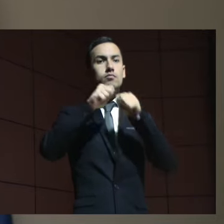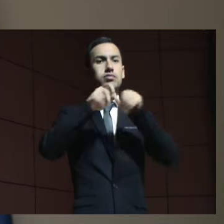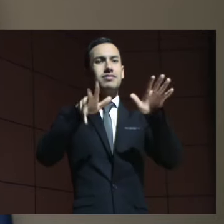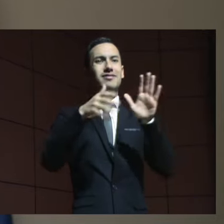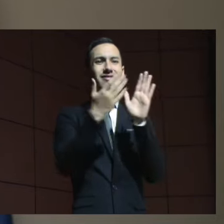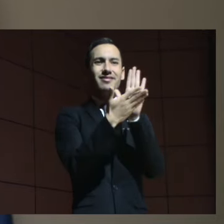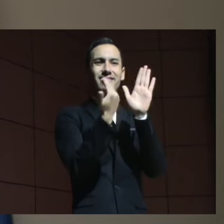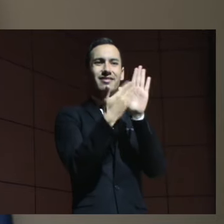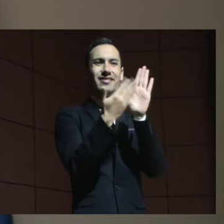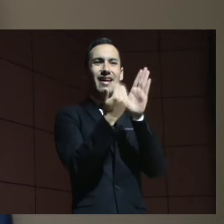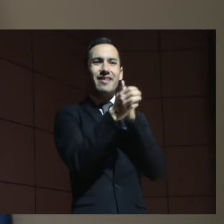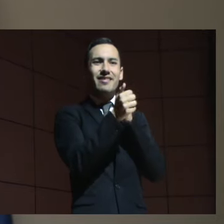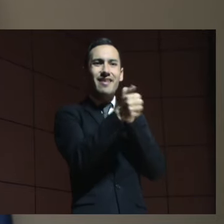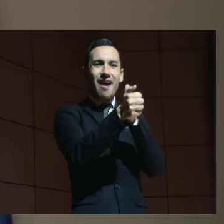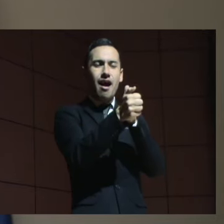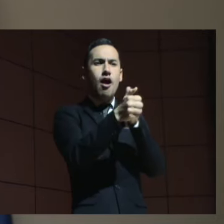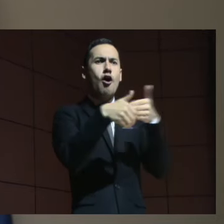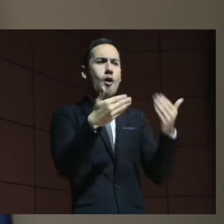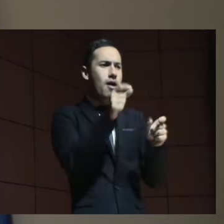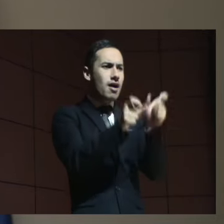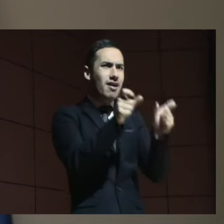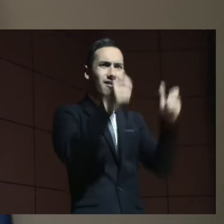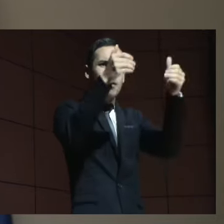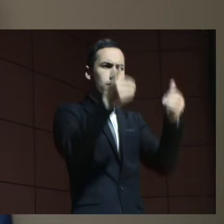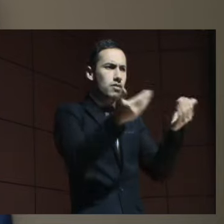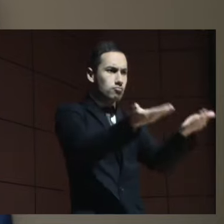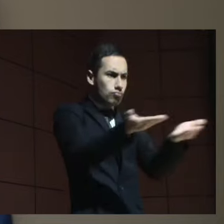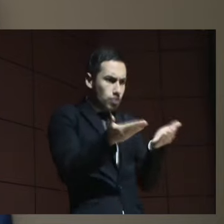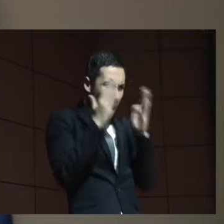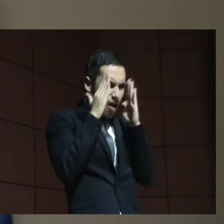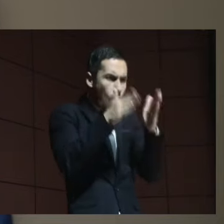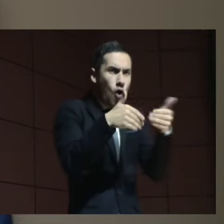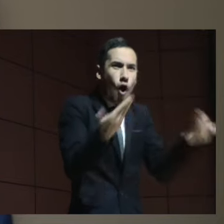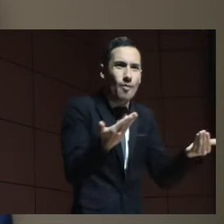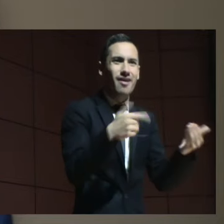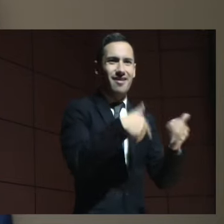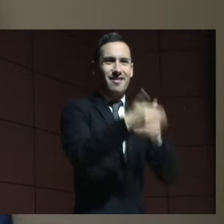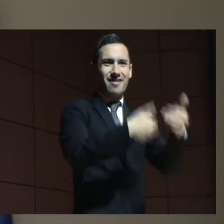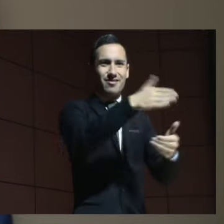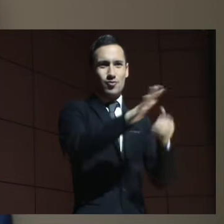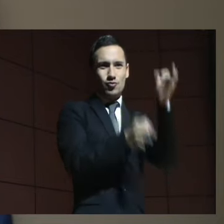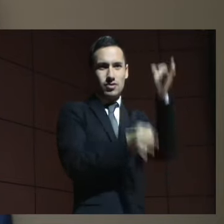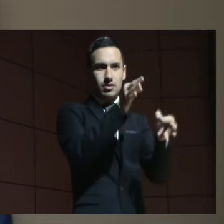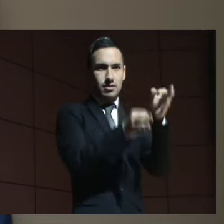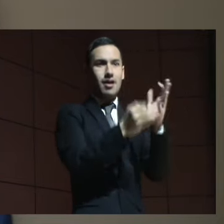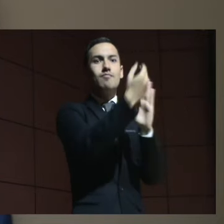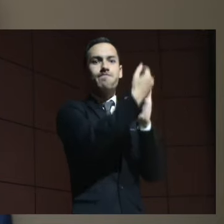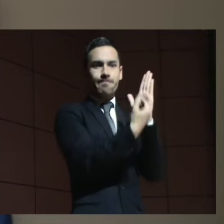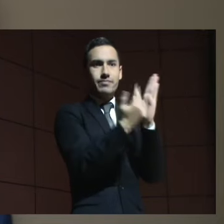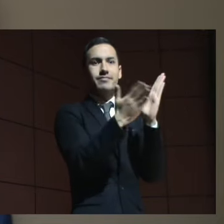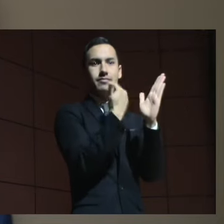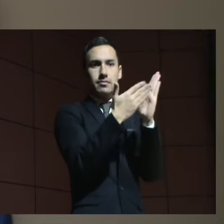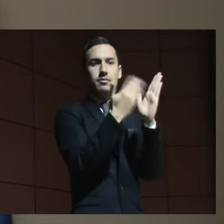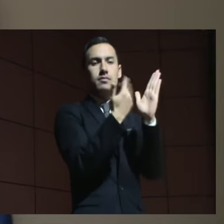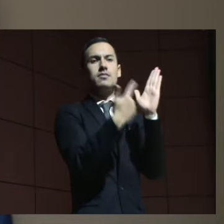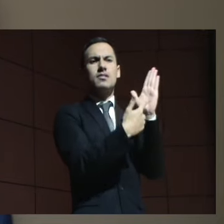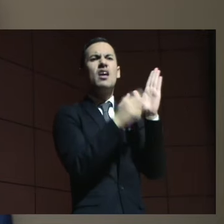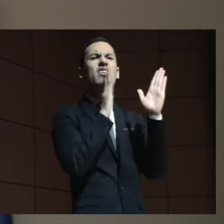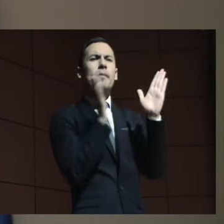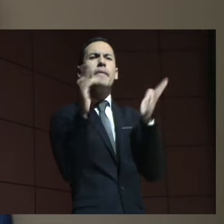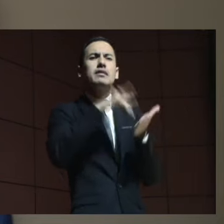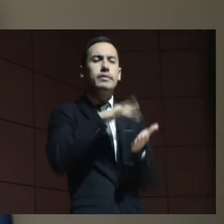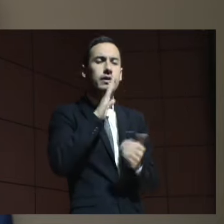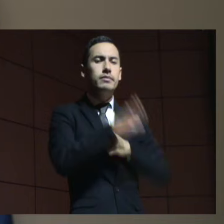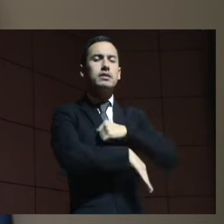en el mes de febrero lanzó la Guía de Atención a las Personas con Discapacidad en el Acceso a la Justicia. En este